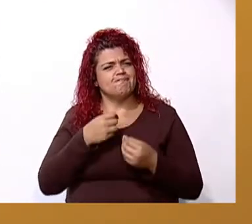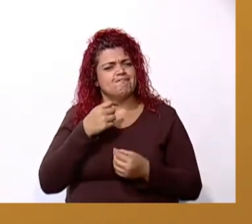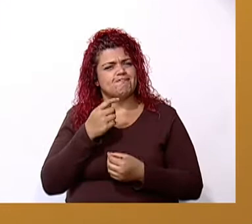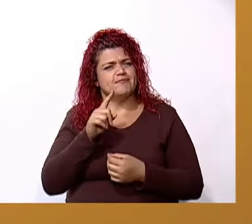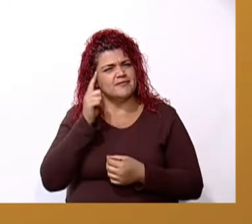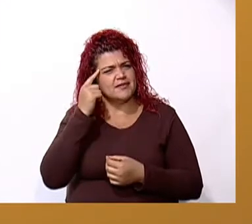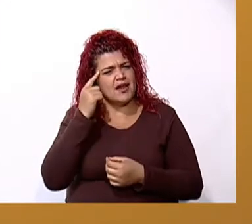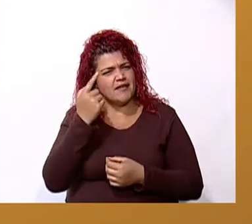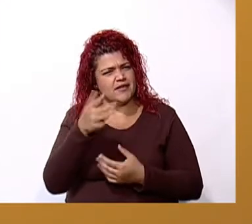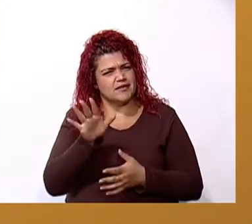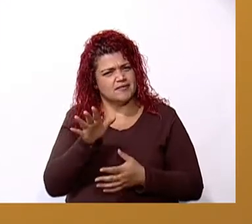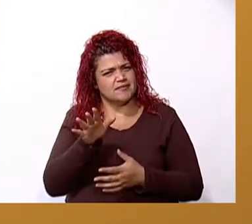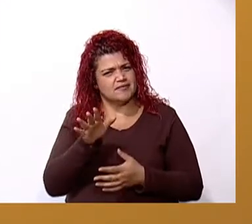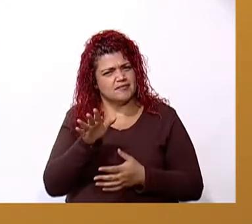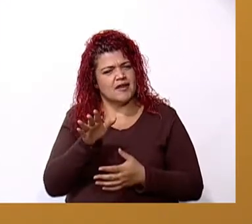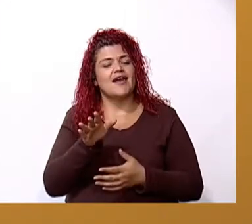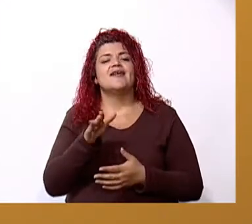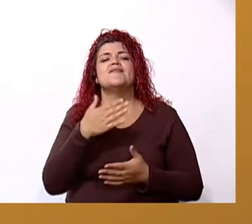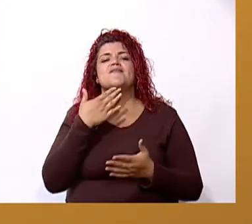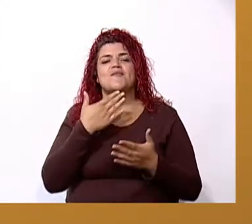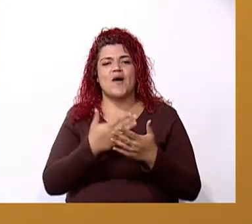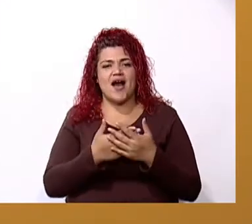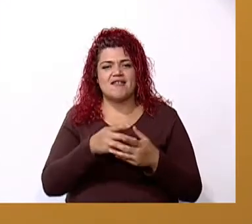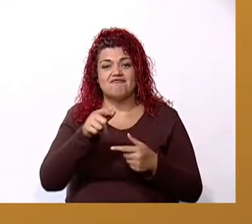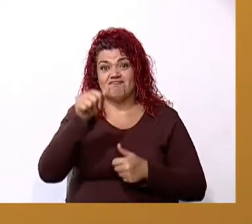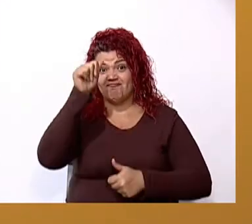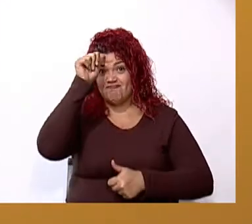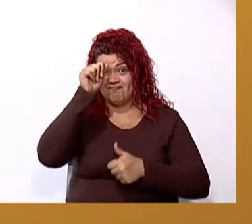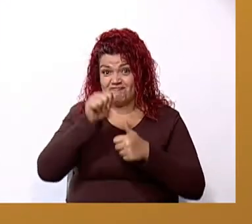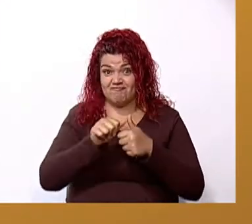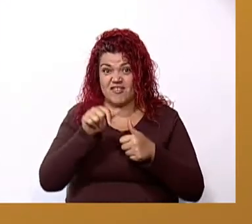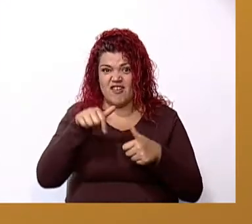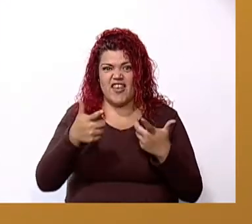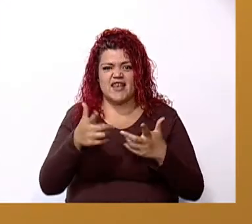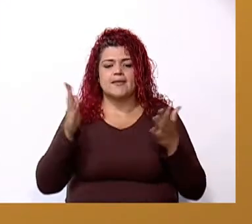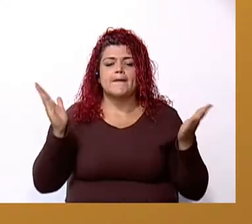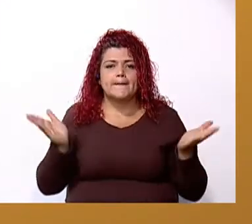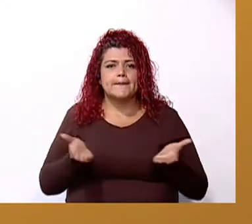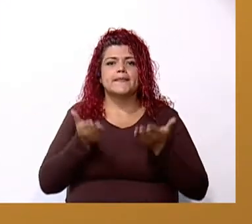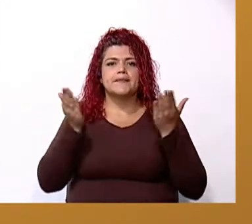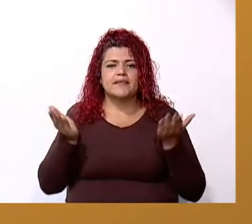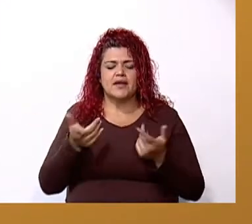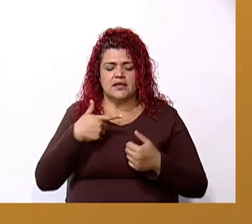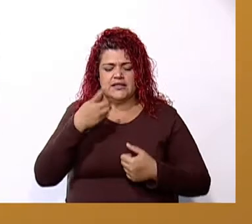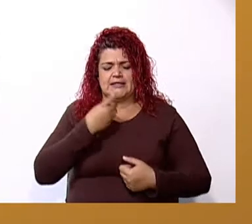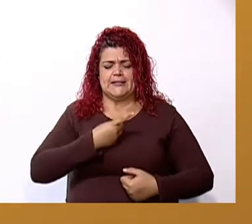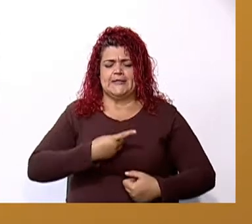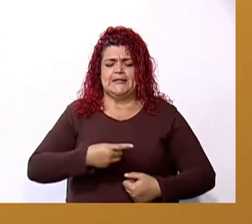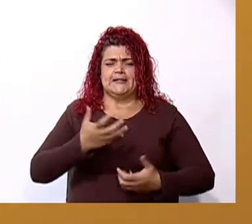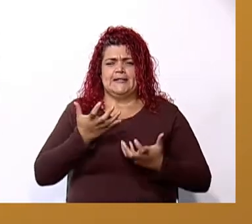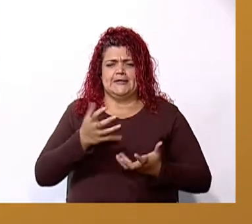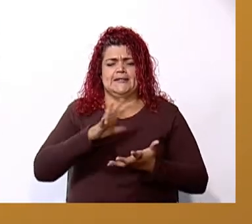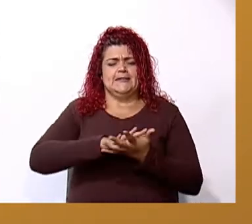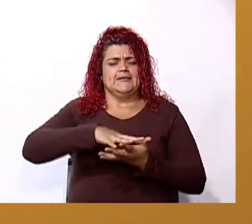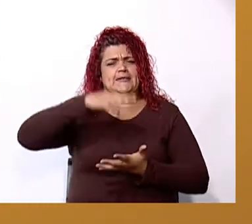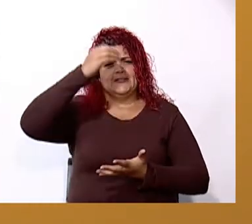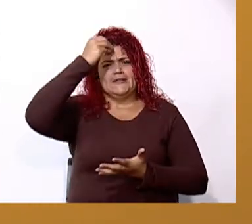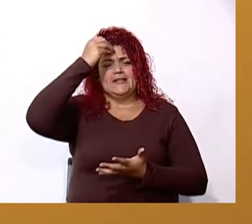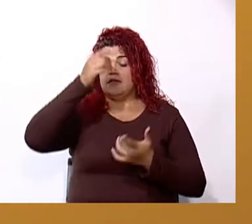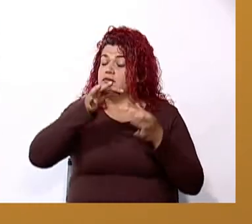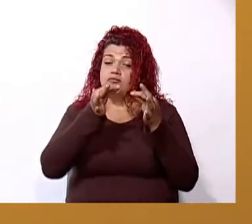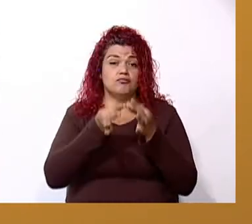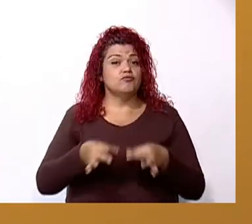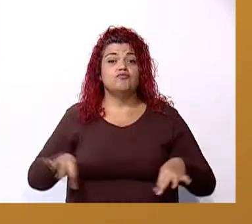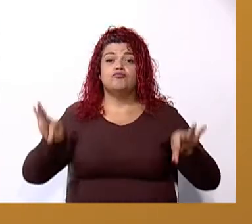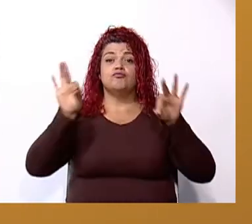¿Lo tienen? Bueno, recuerden que es la motivación y los deseos de aprender. Son importantísimos